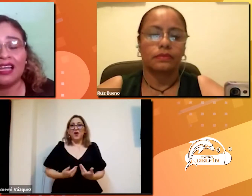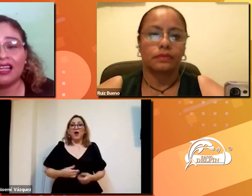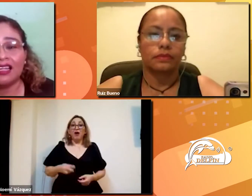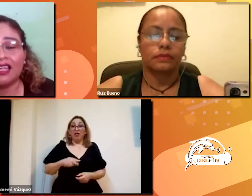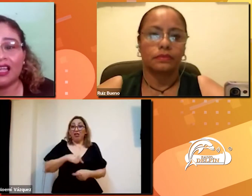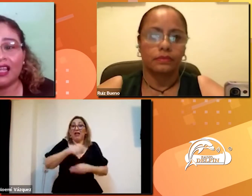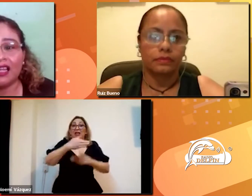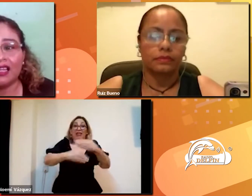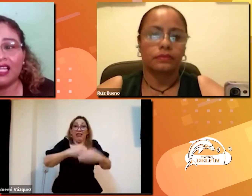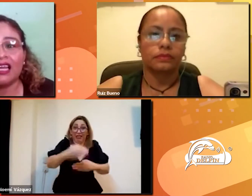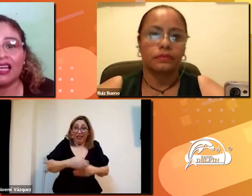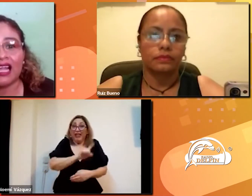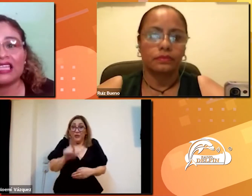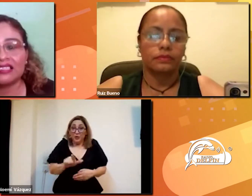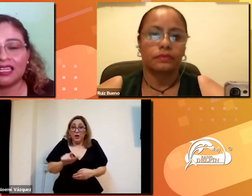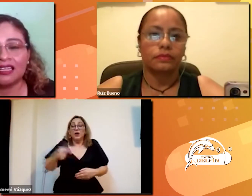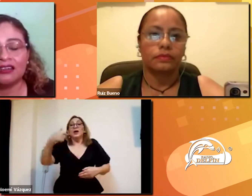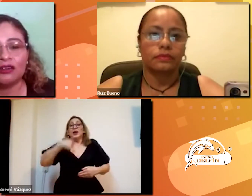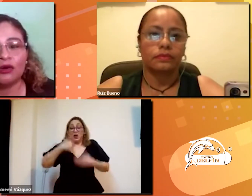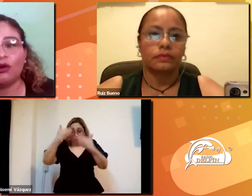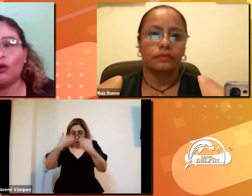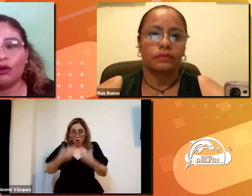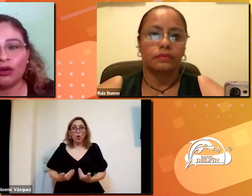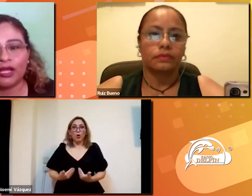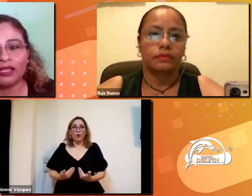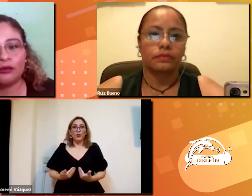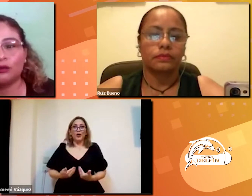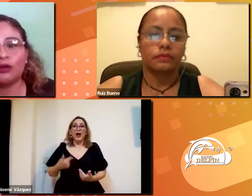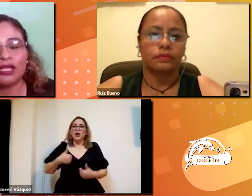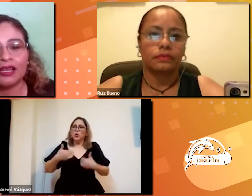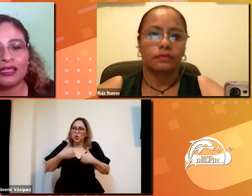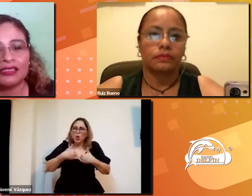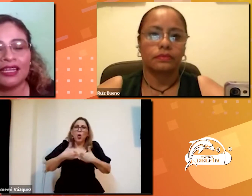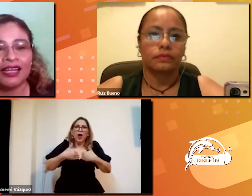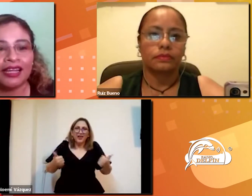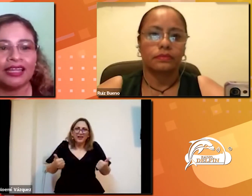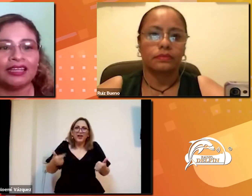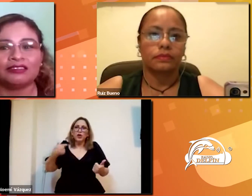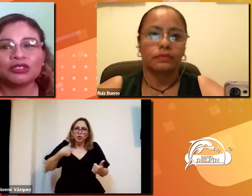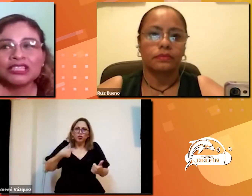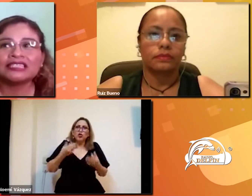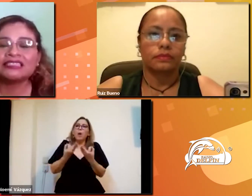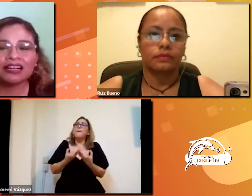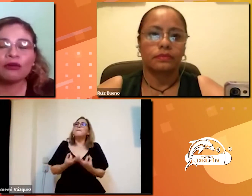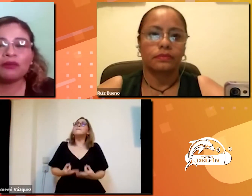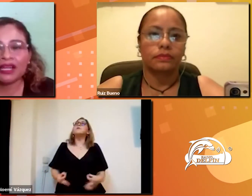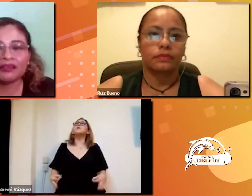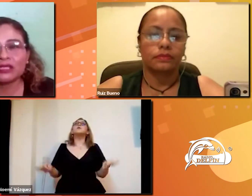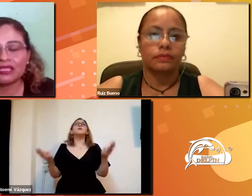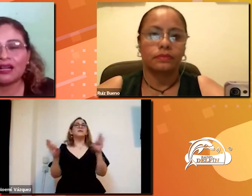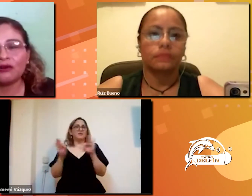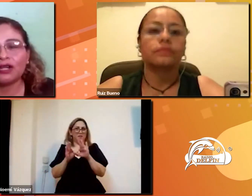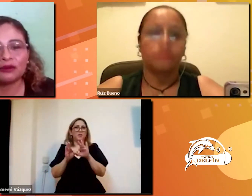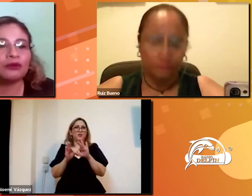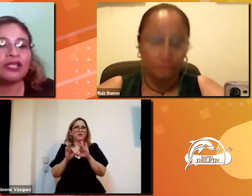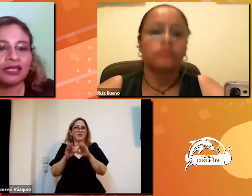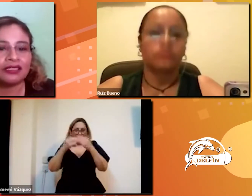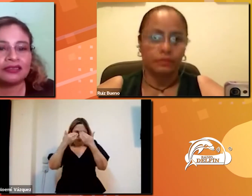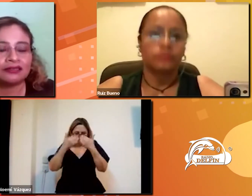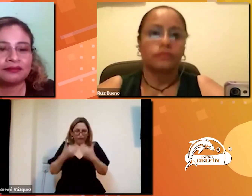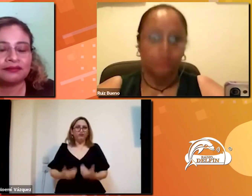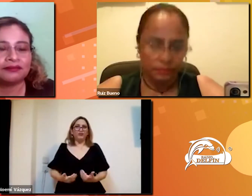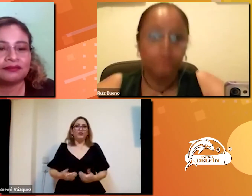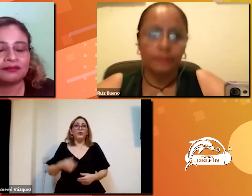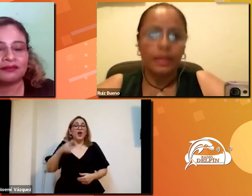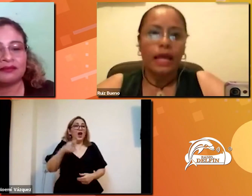gente que quiere hacer lo que tú no quieres, o sea, te están obligando a hacer algo que tú no